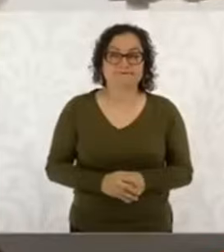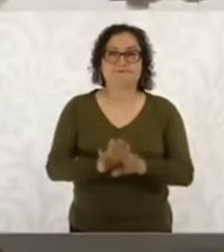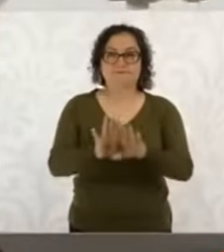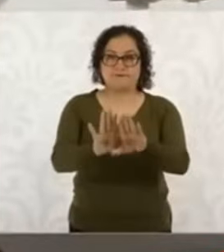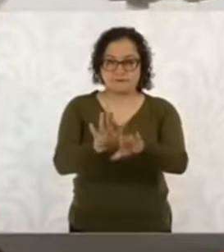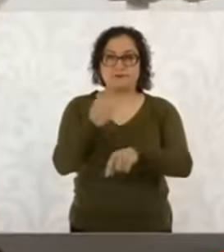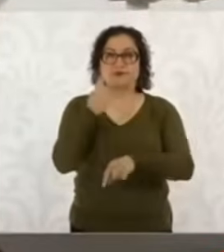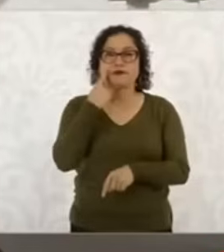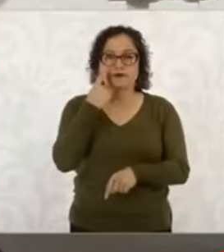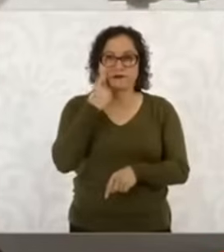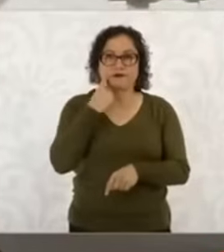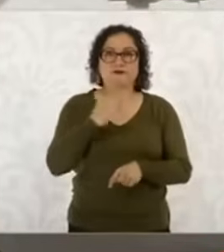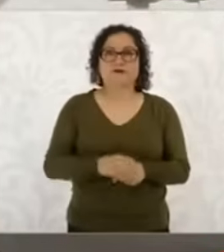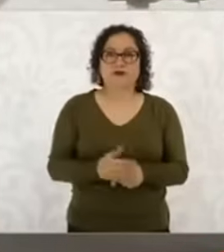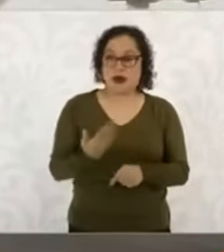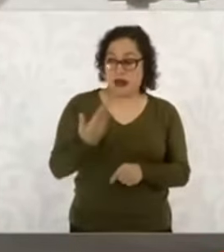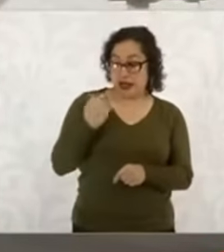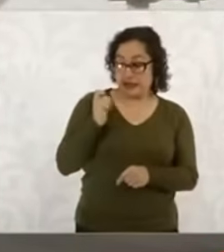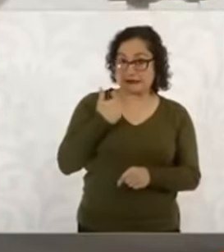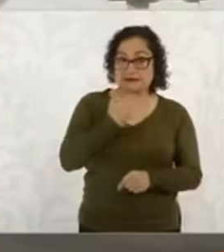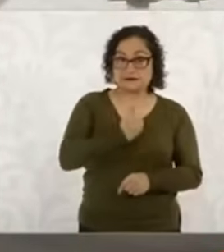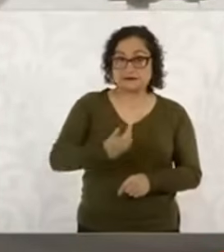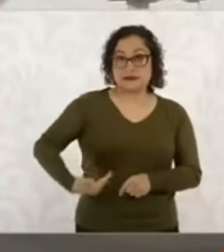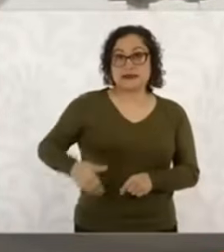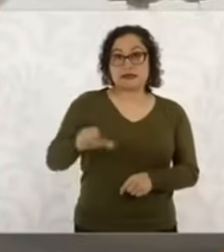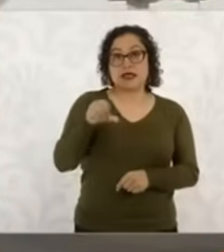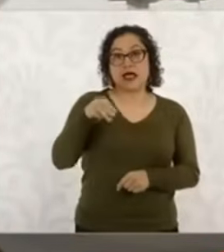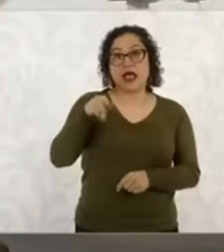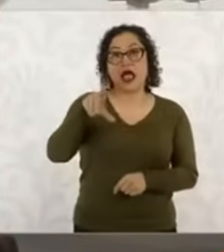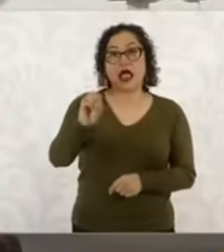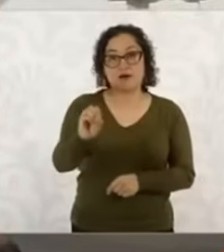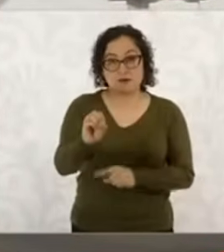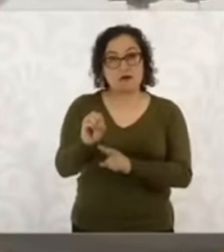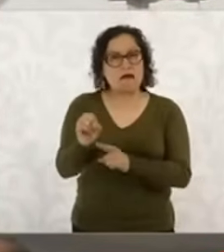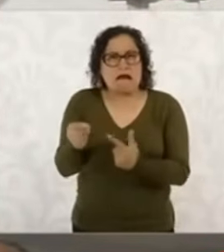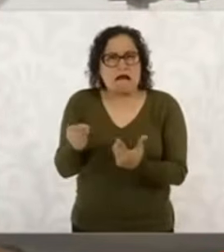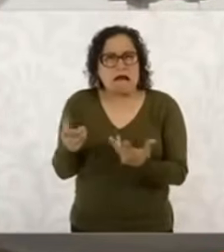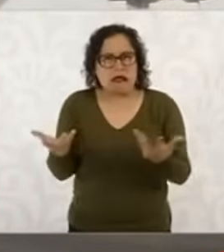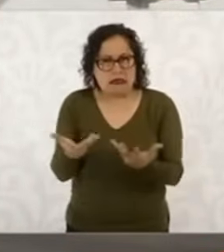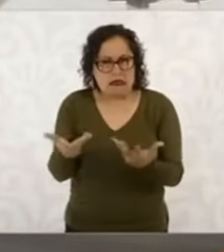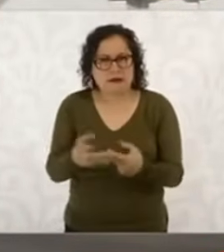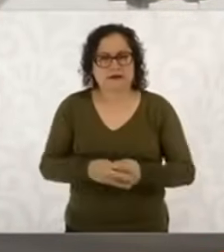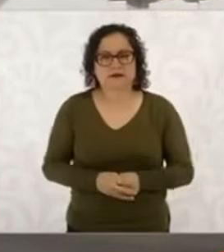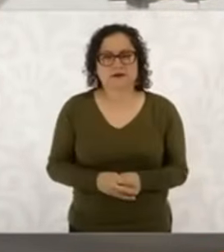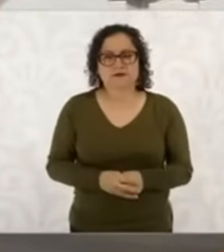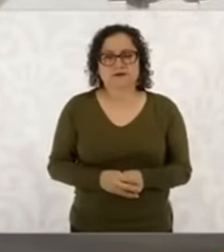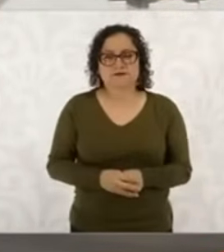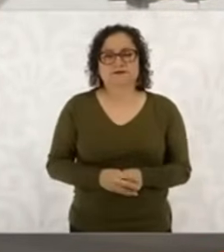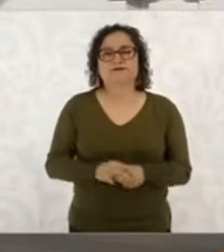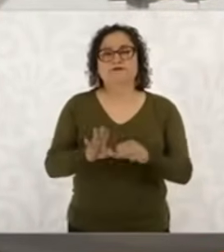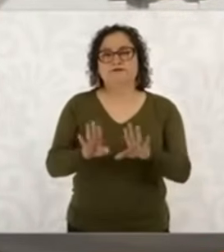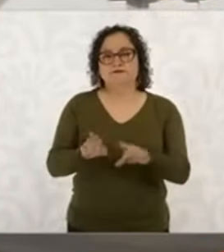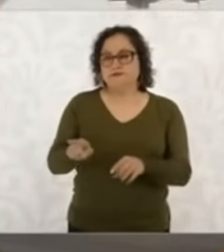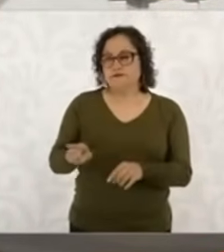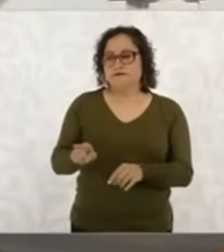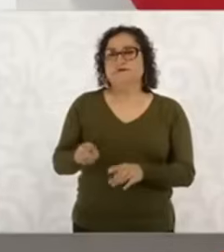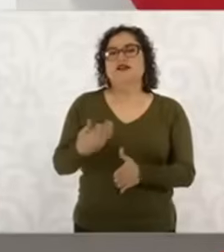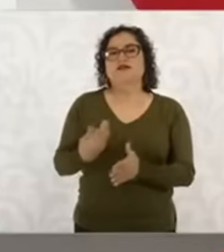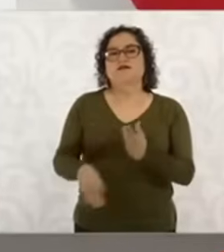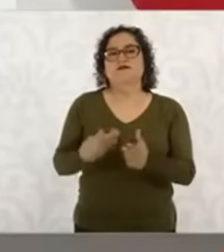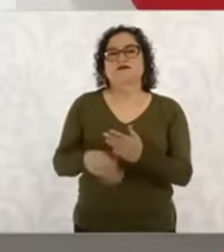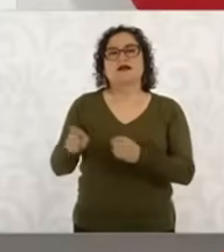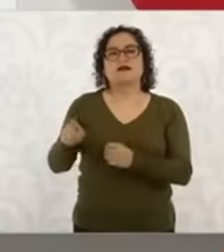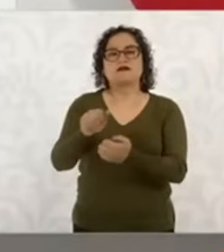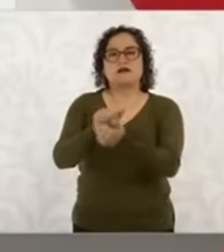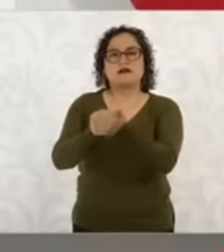Vean lo que hizo el presidente López Obrador. Comenzó a aumentar, aquí no está Deer Park, aquí no está la refinería